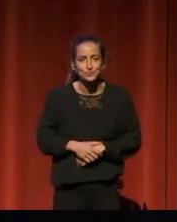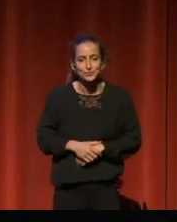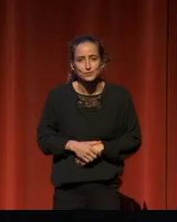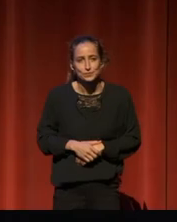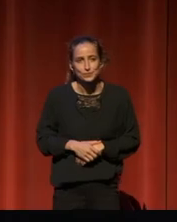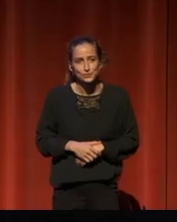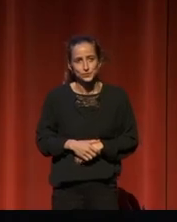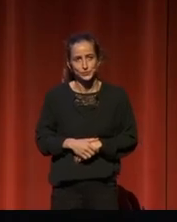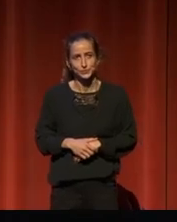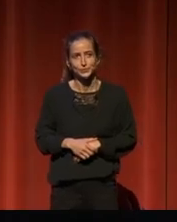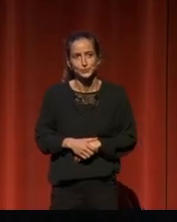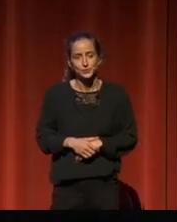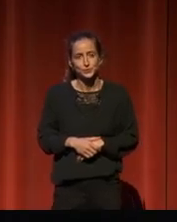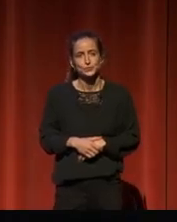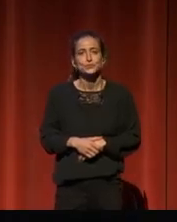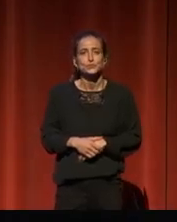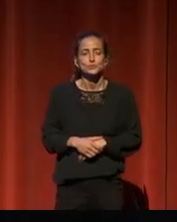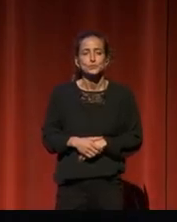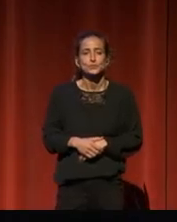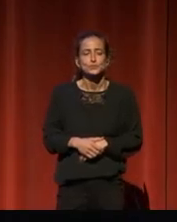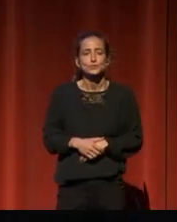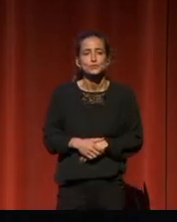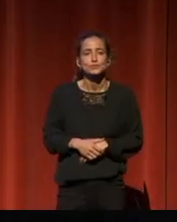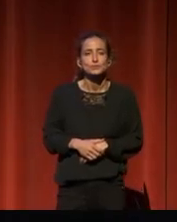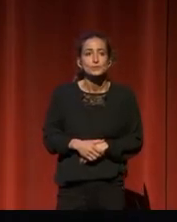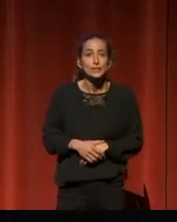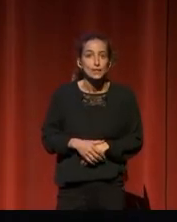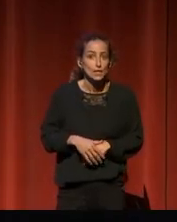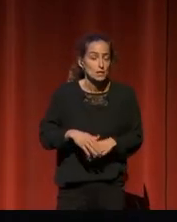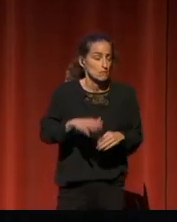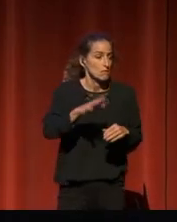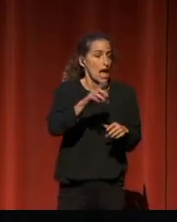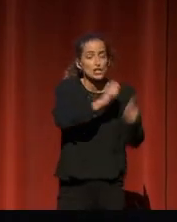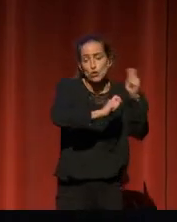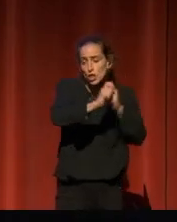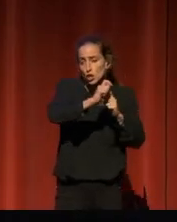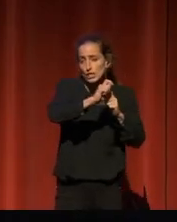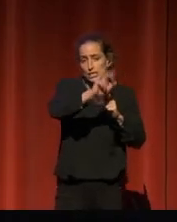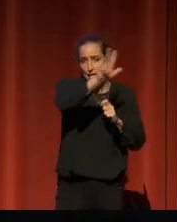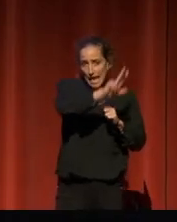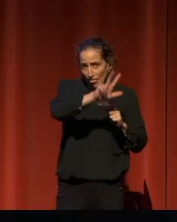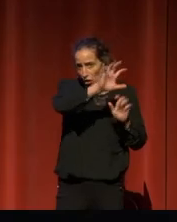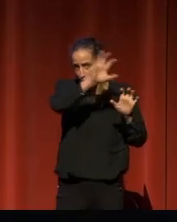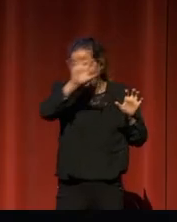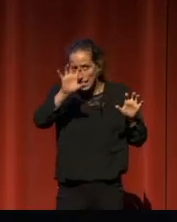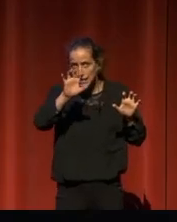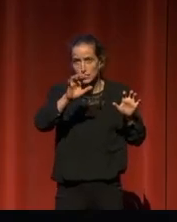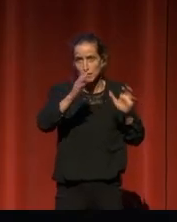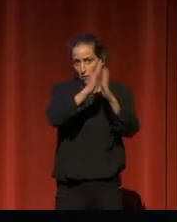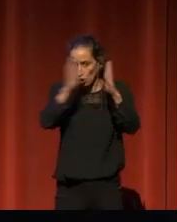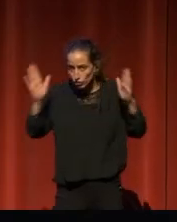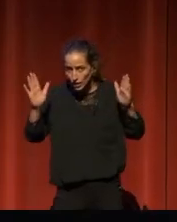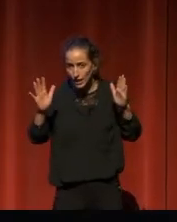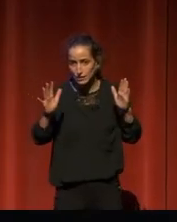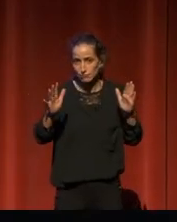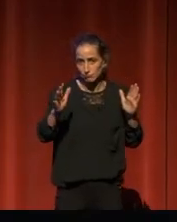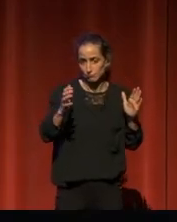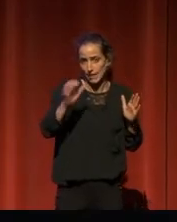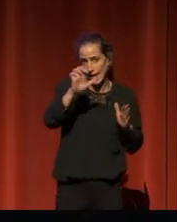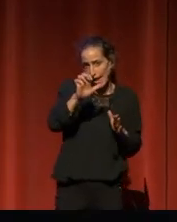de dirigirnos a las asociaciones nacionales de bibliotecas naple y